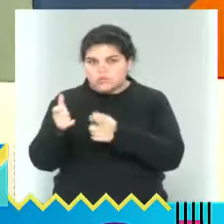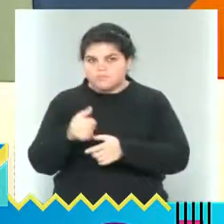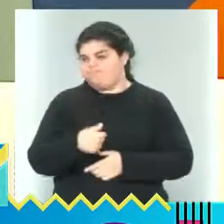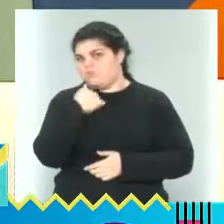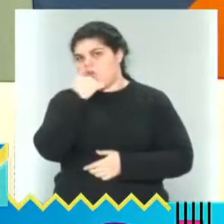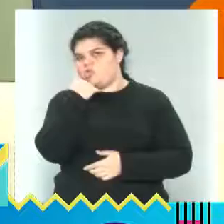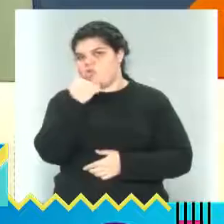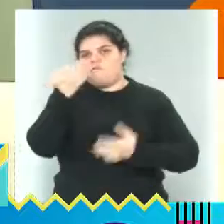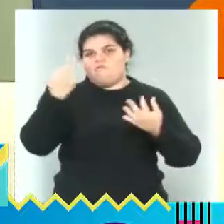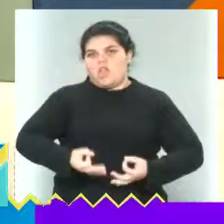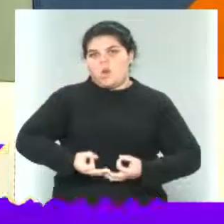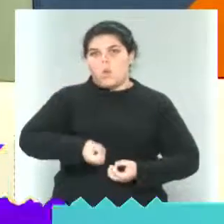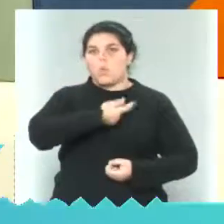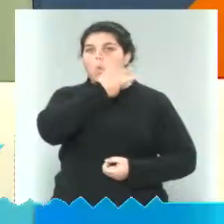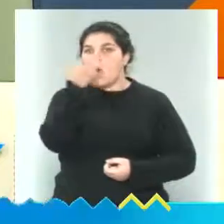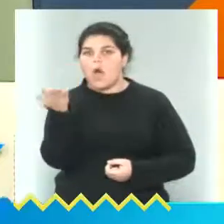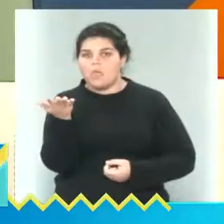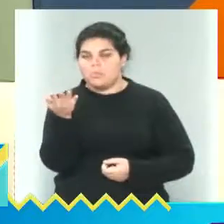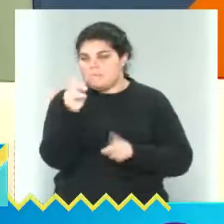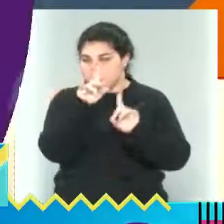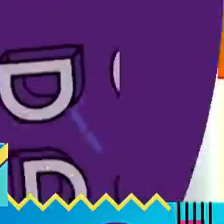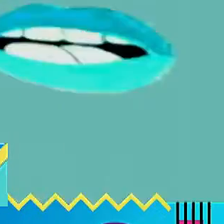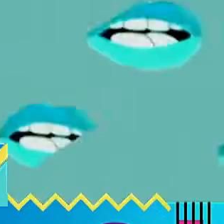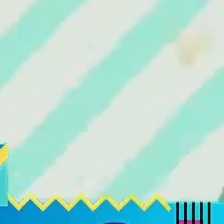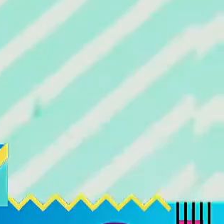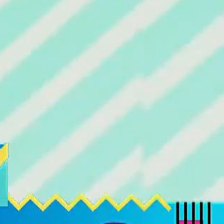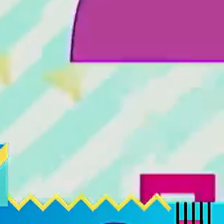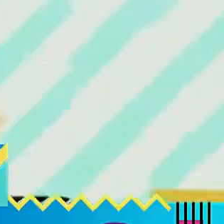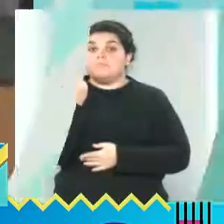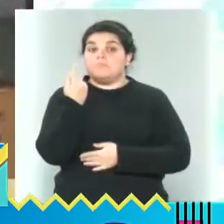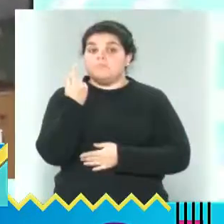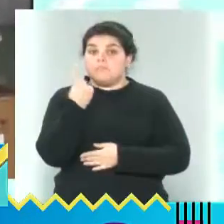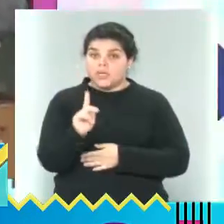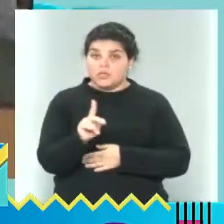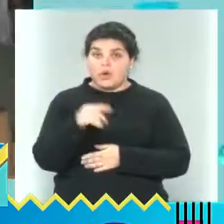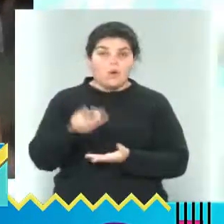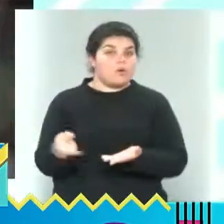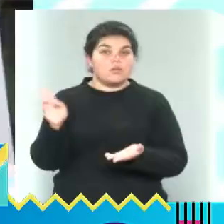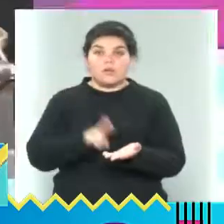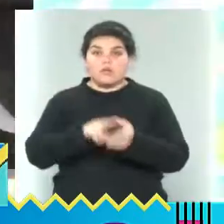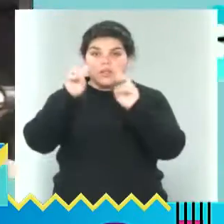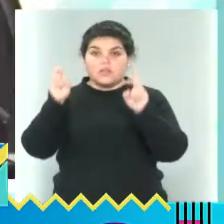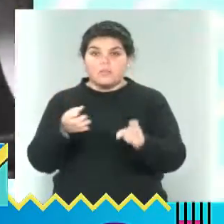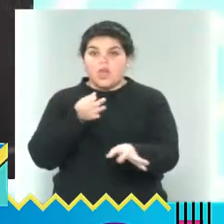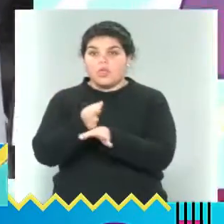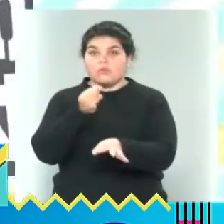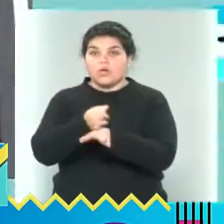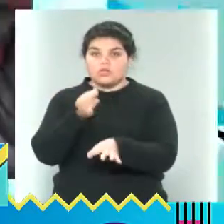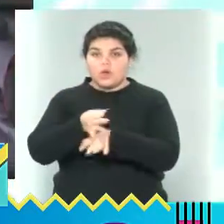número óptimo de inspectores, pero yo creo que volvemos al tema de educación y conciencia.